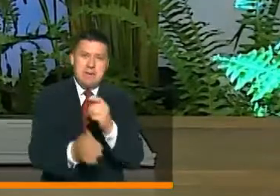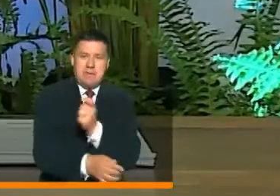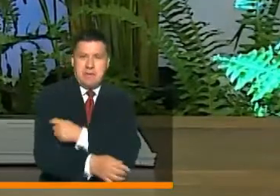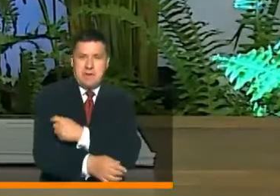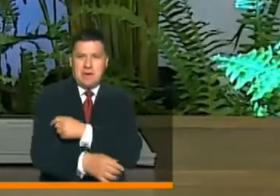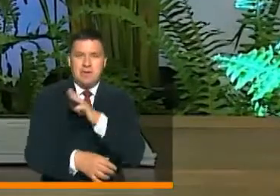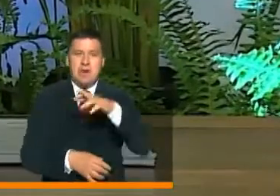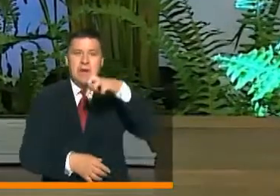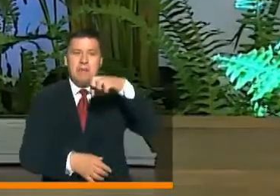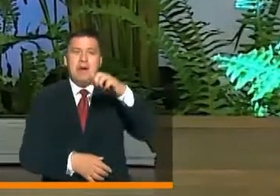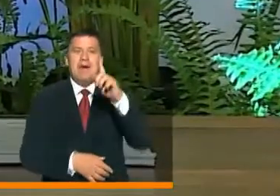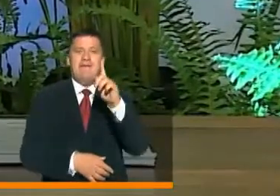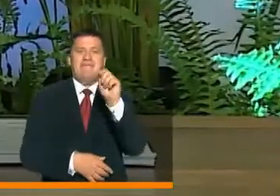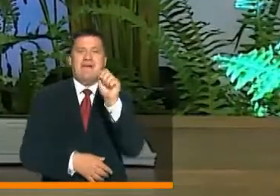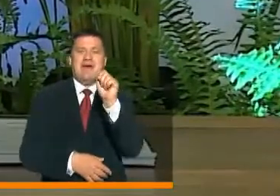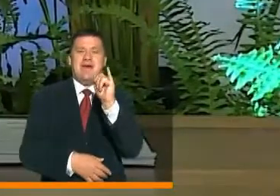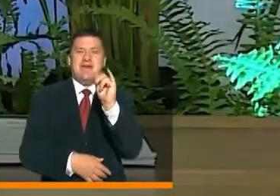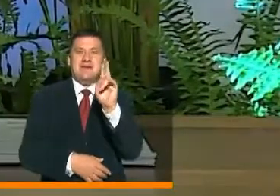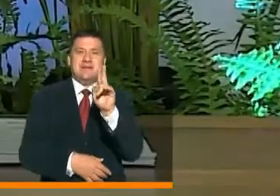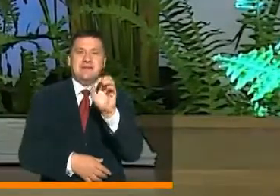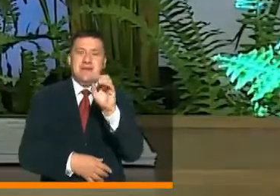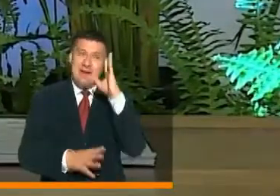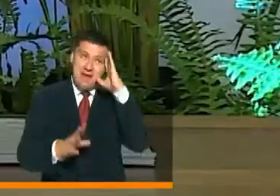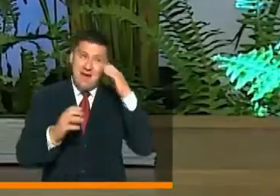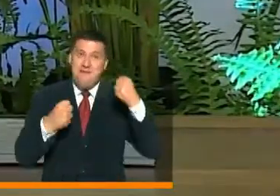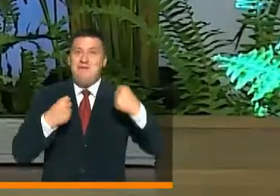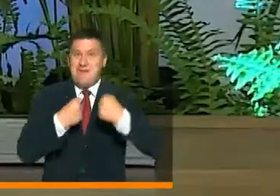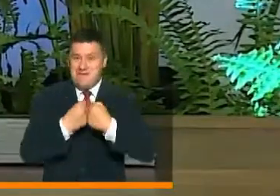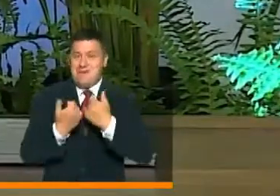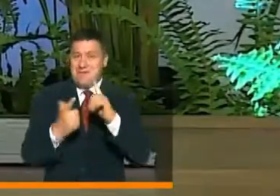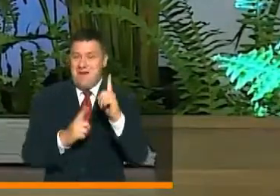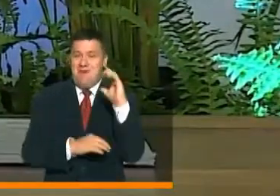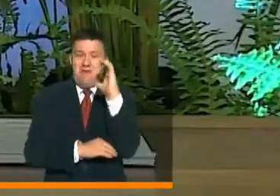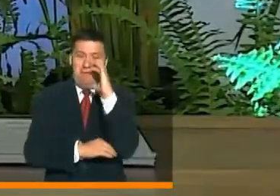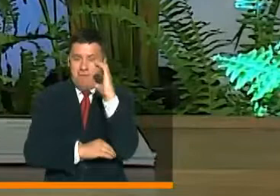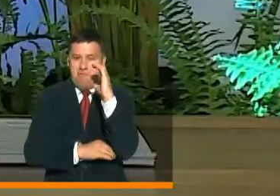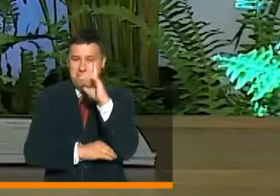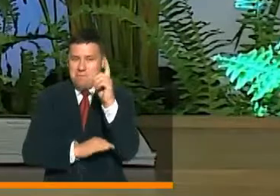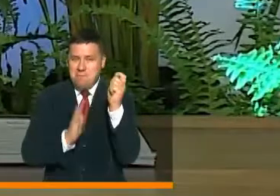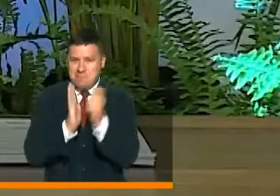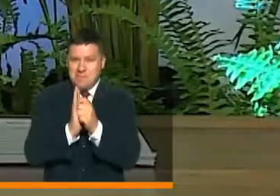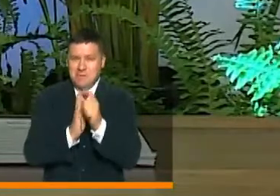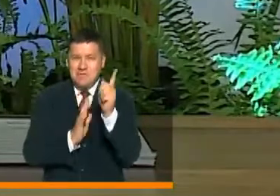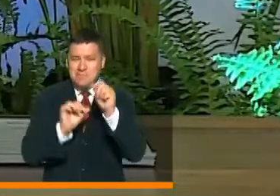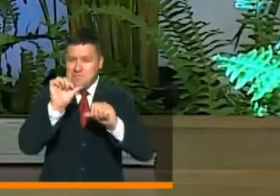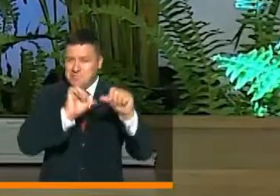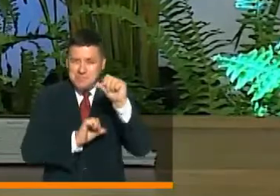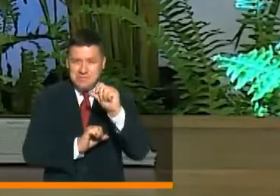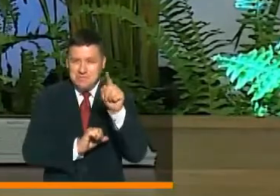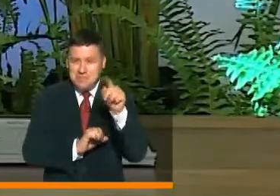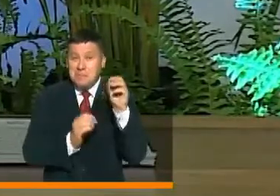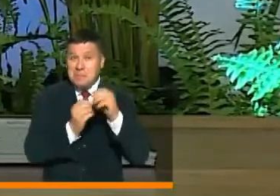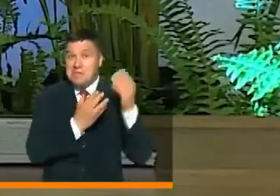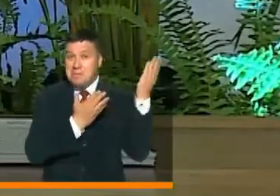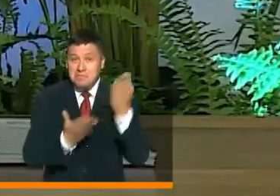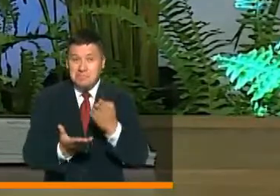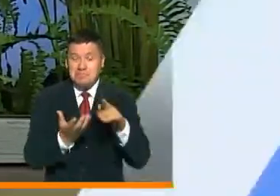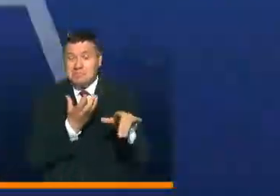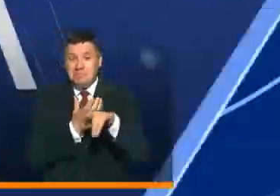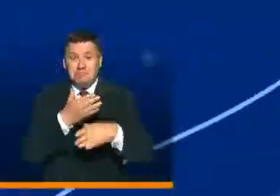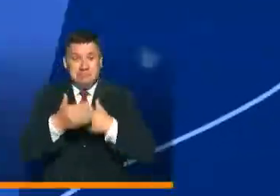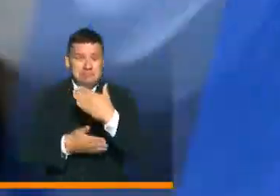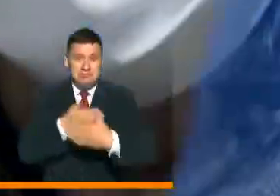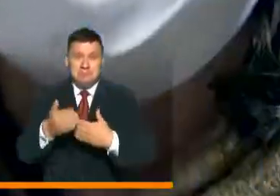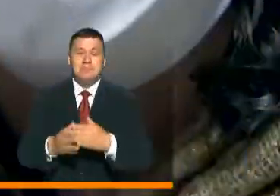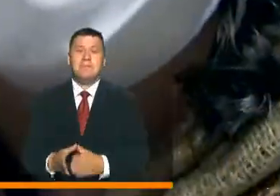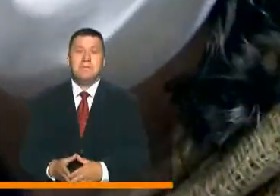de Pfizer a partir del acuerdo bilateral que tiene nuestro país con esa farmacéutica. Siguen llegando vacunas, seguimos